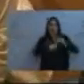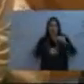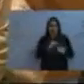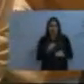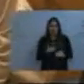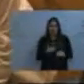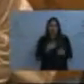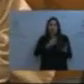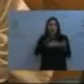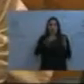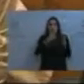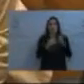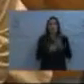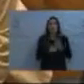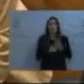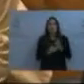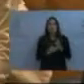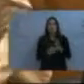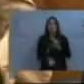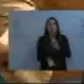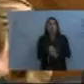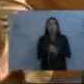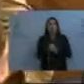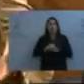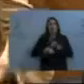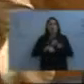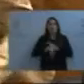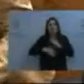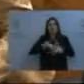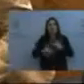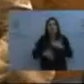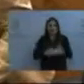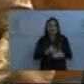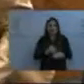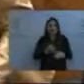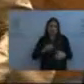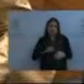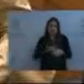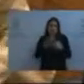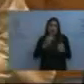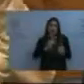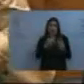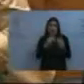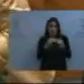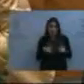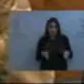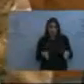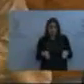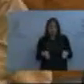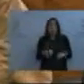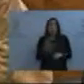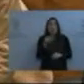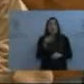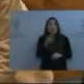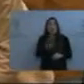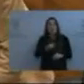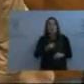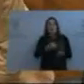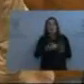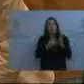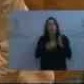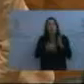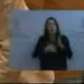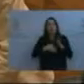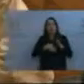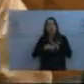un proyecto, tramitar ese proyecto ante el Ayuntamiento de Siero y tramitar ese proyecto también